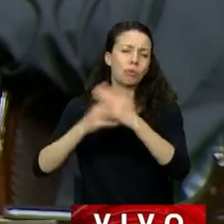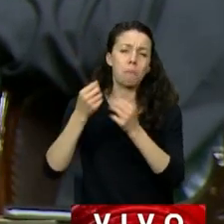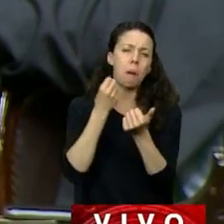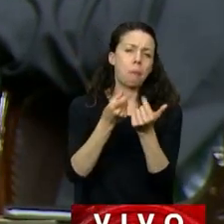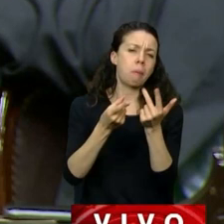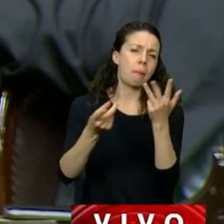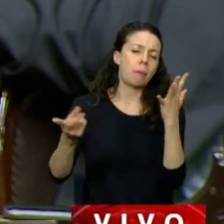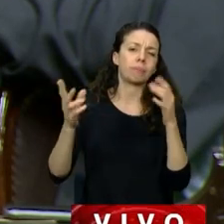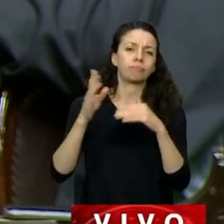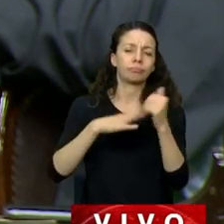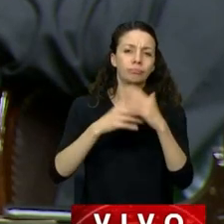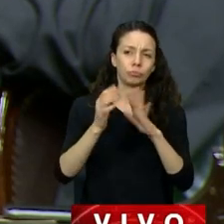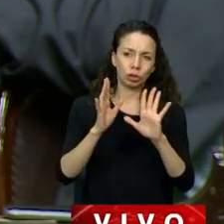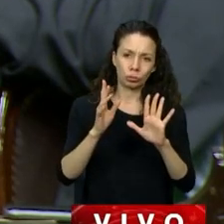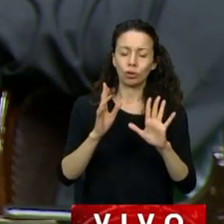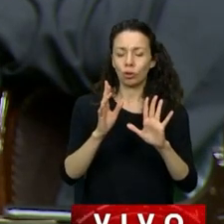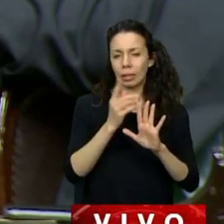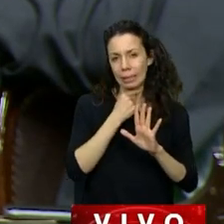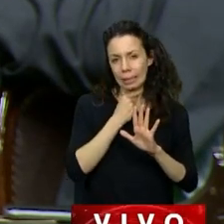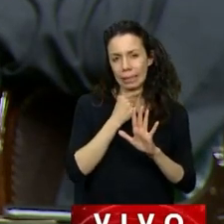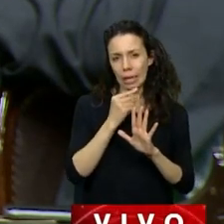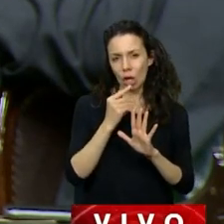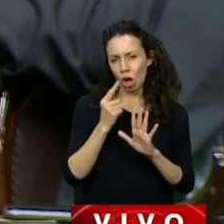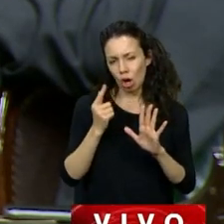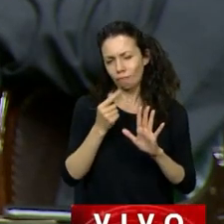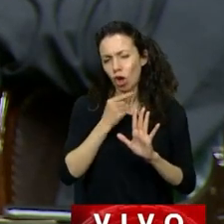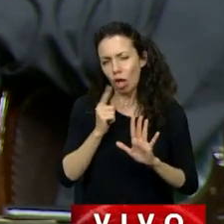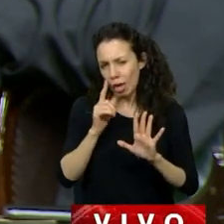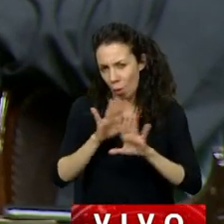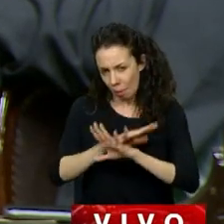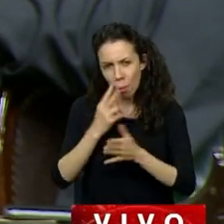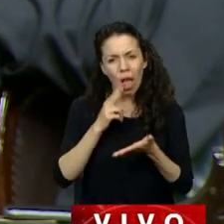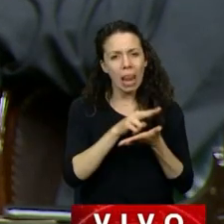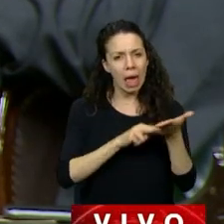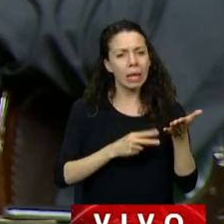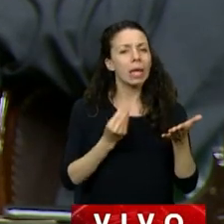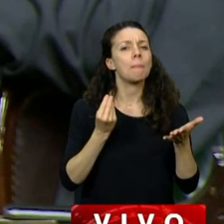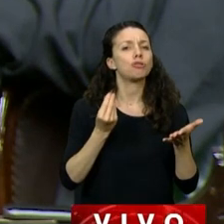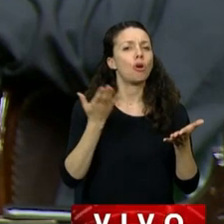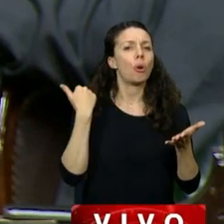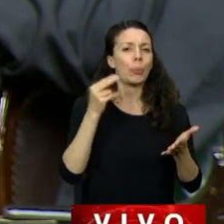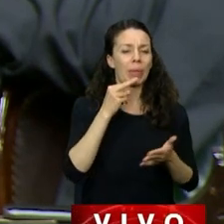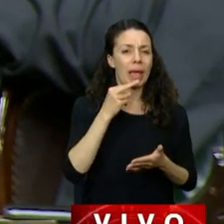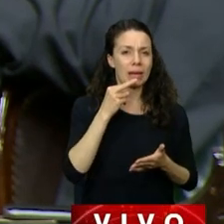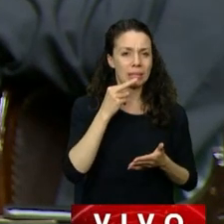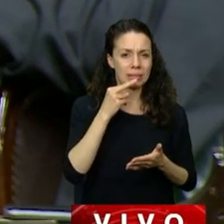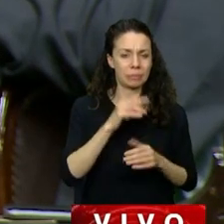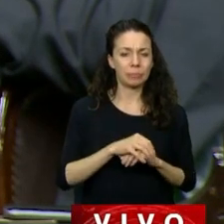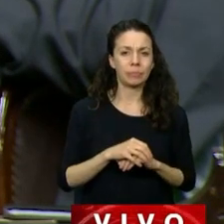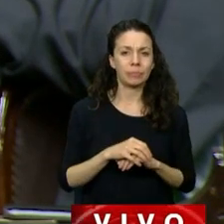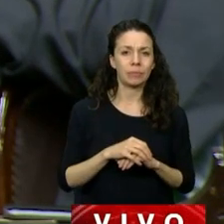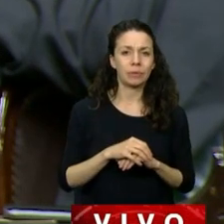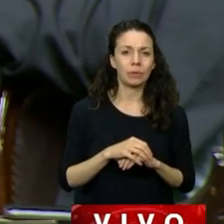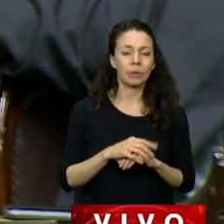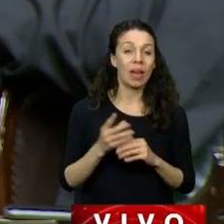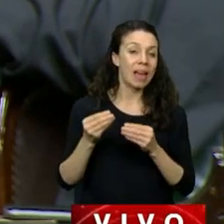marcar nomás, y para no equivocarme voy a leer lo que pasó el viernes, 3 días antes de entrar